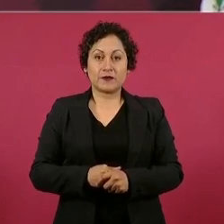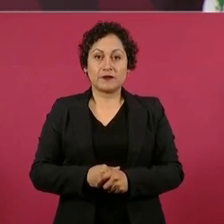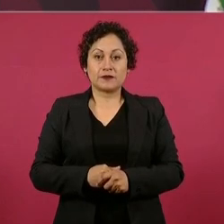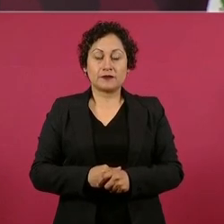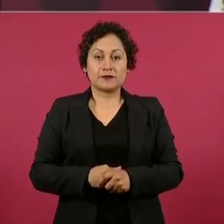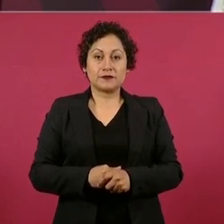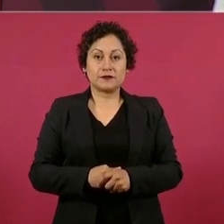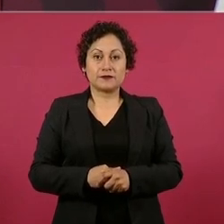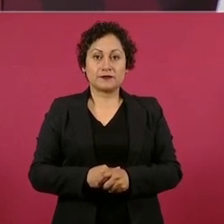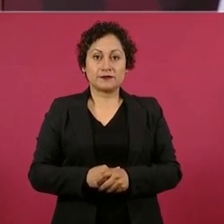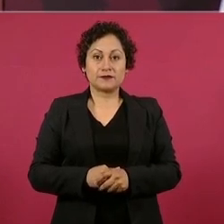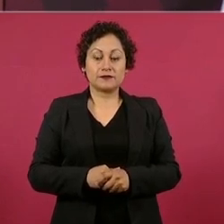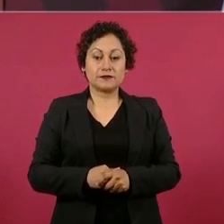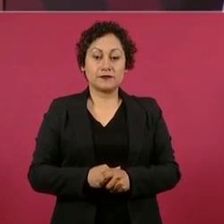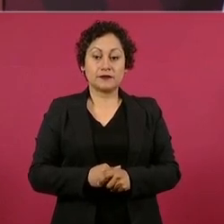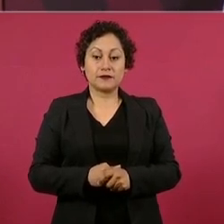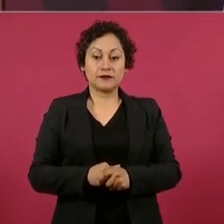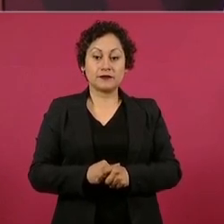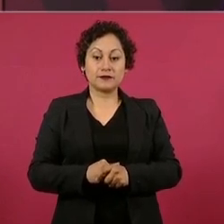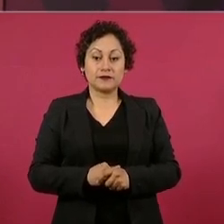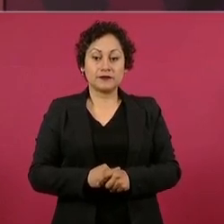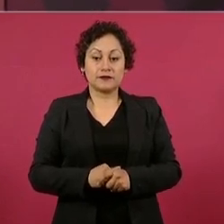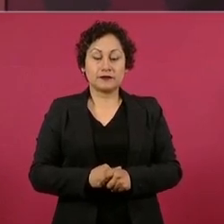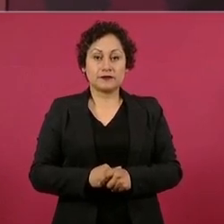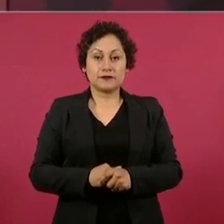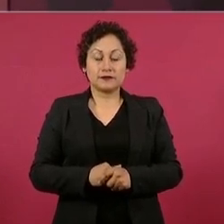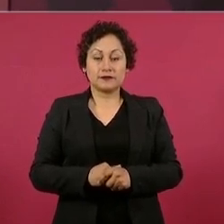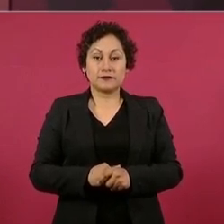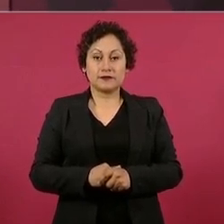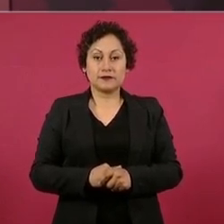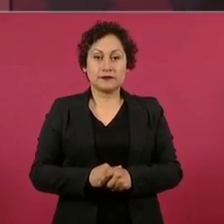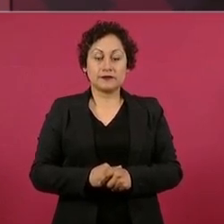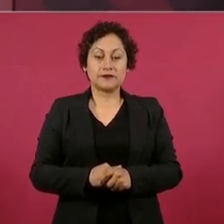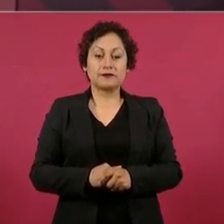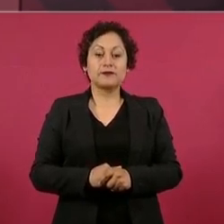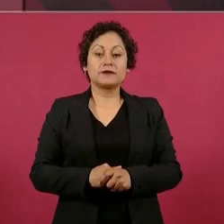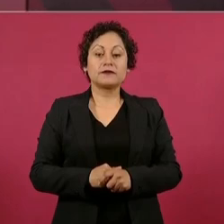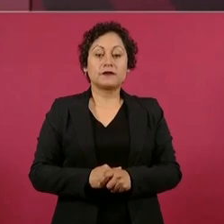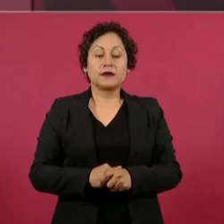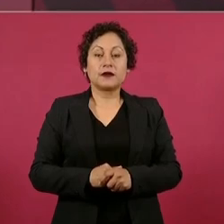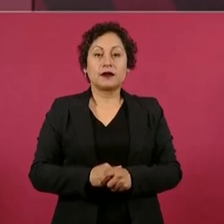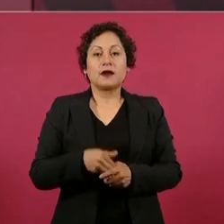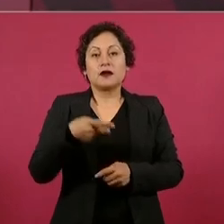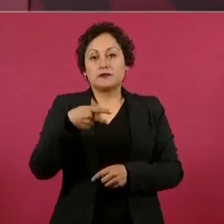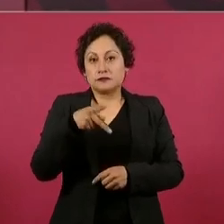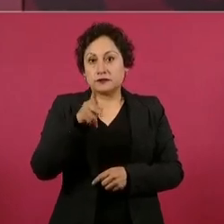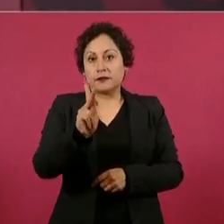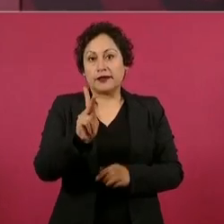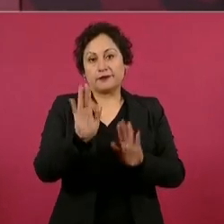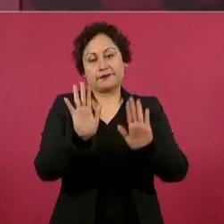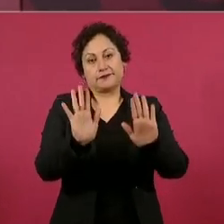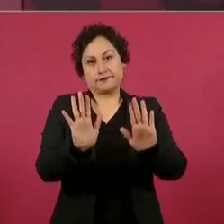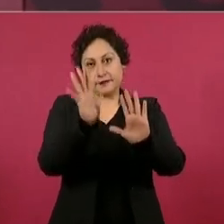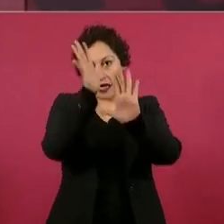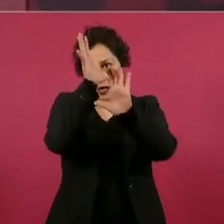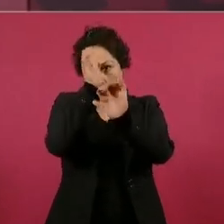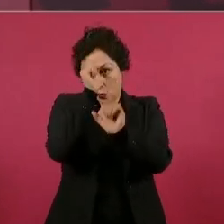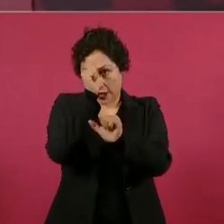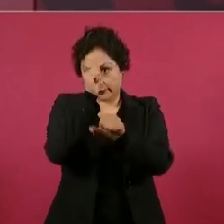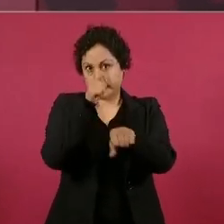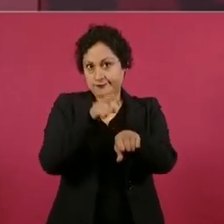Vamos nada más a fijar un tiempo por la gira que